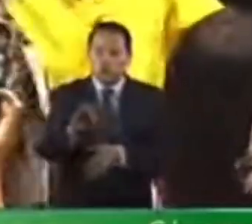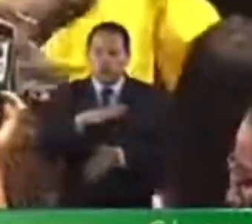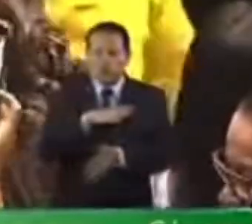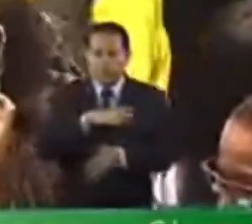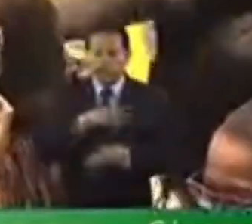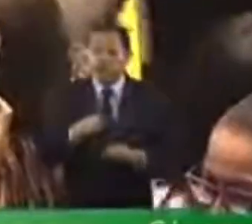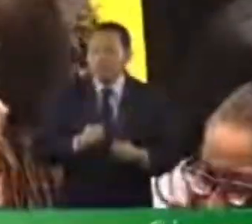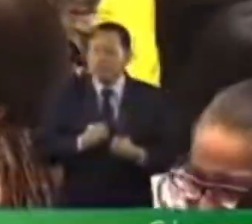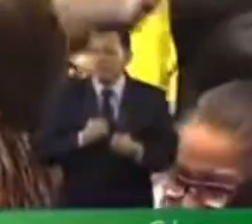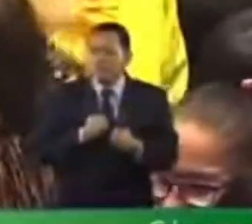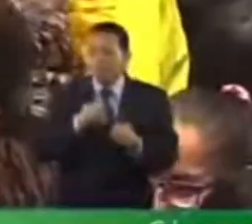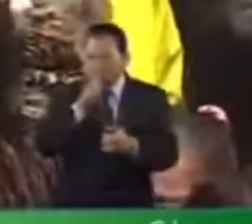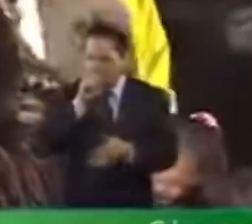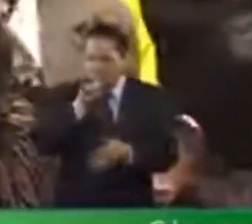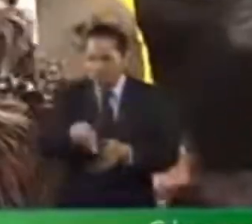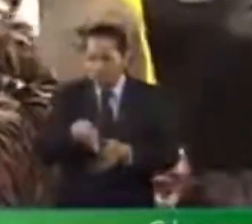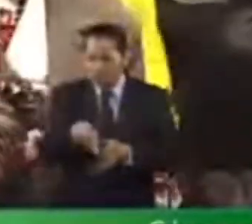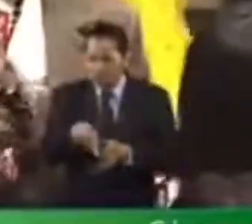¡Traidores!